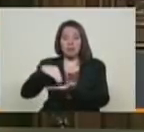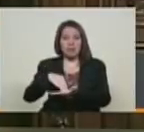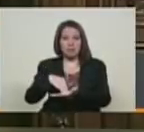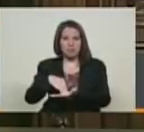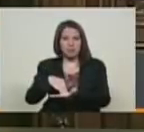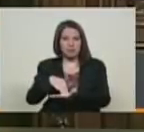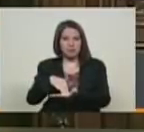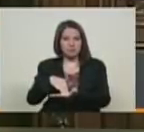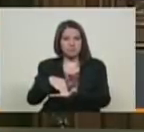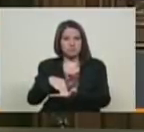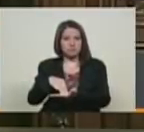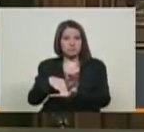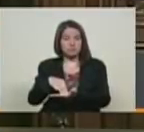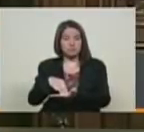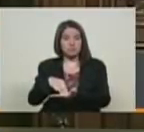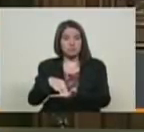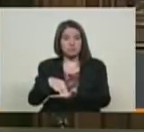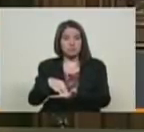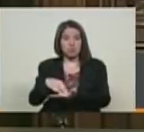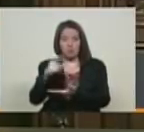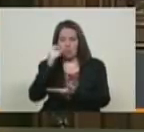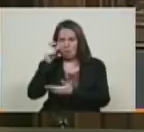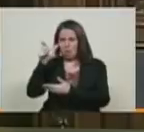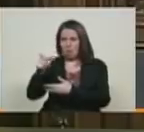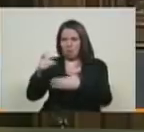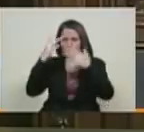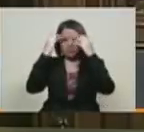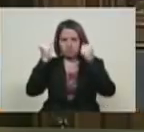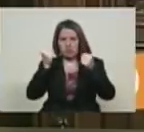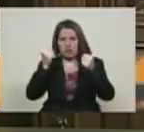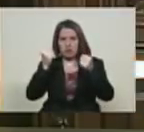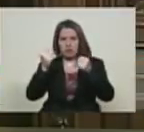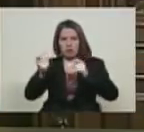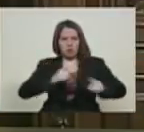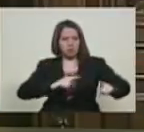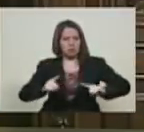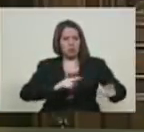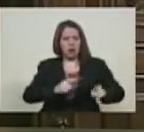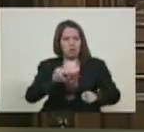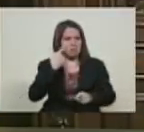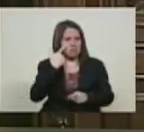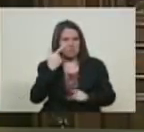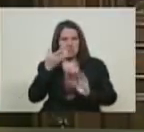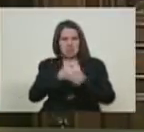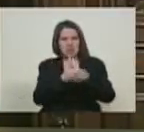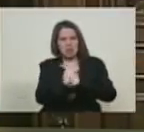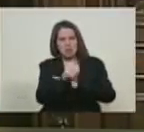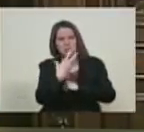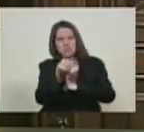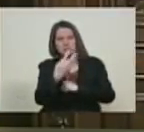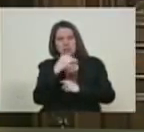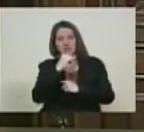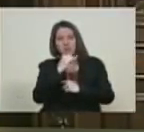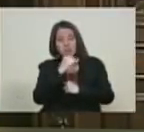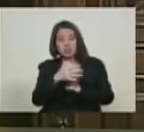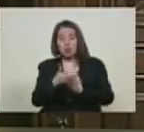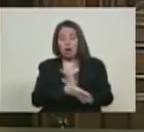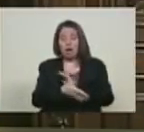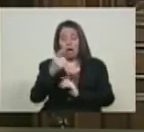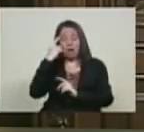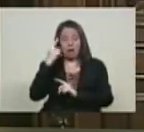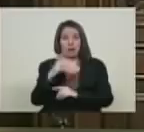a Miami, al asesino Taboski Delgado, que lo hemos solicitado al gobierno de los Estados Unidos, se investigue y se nos